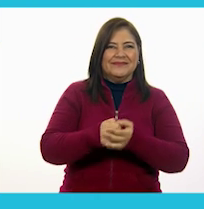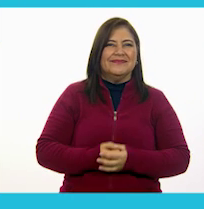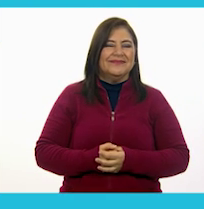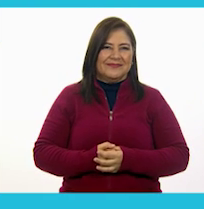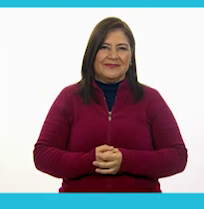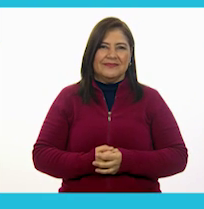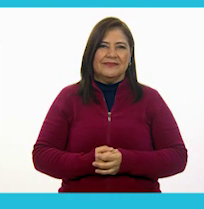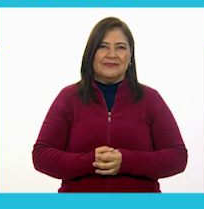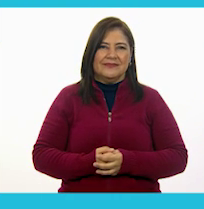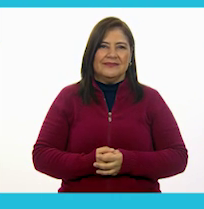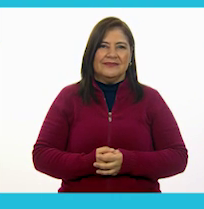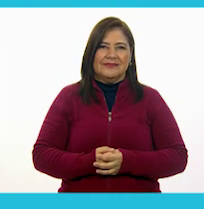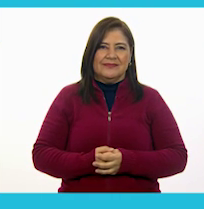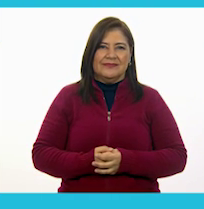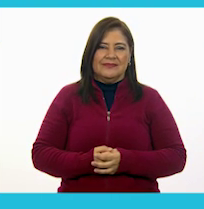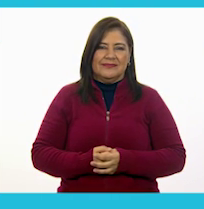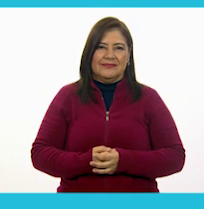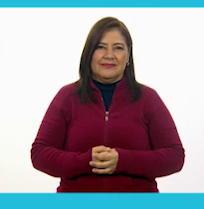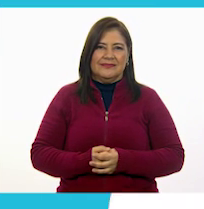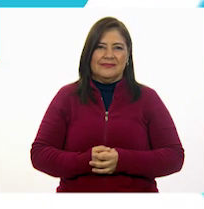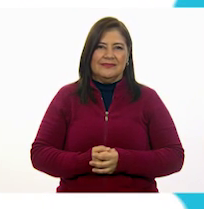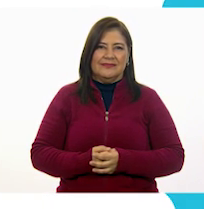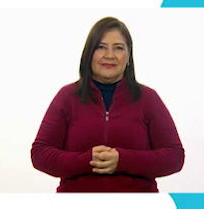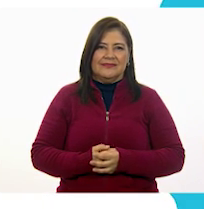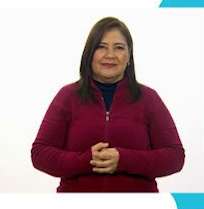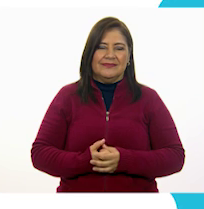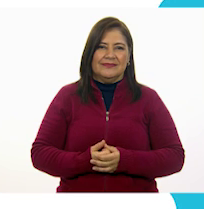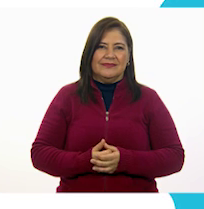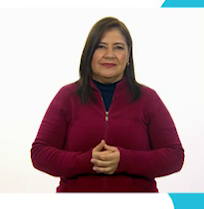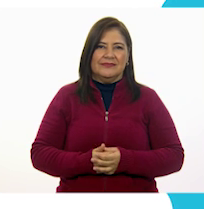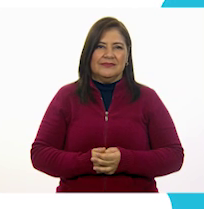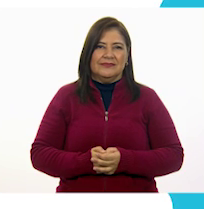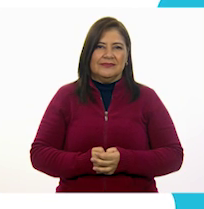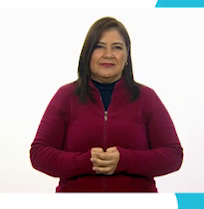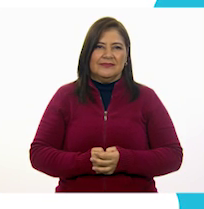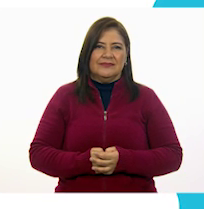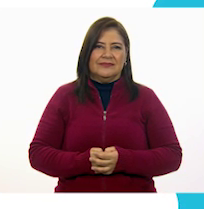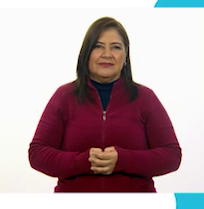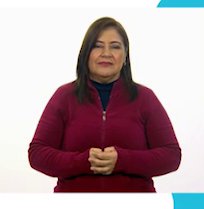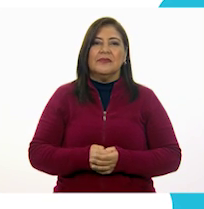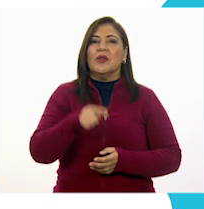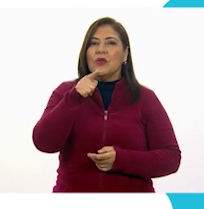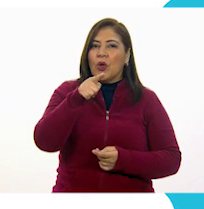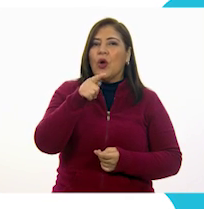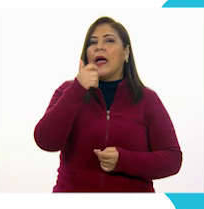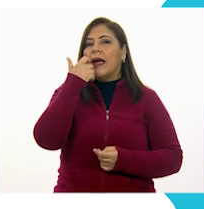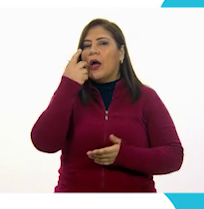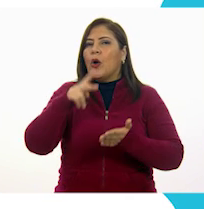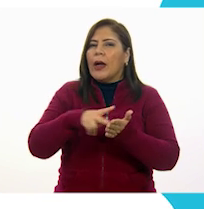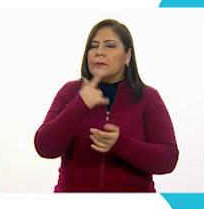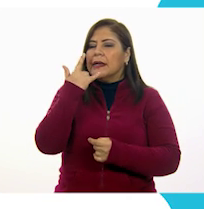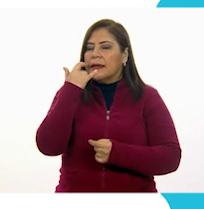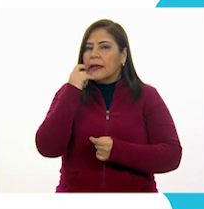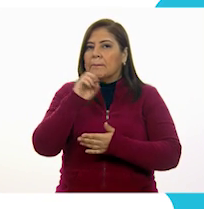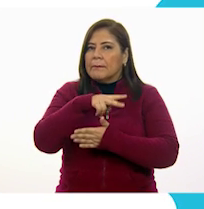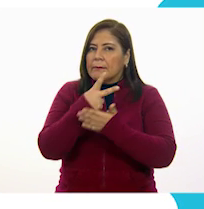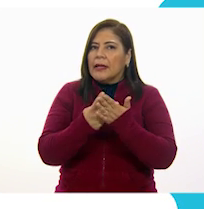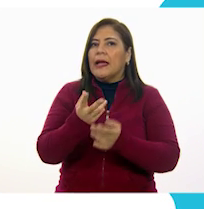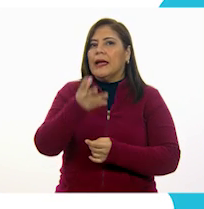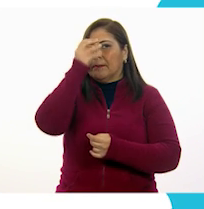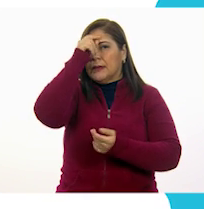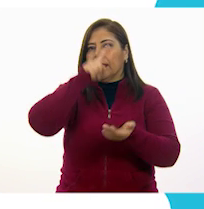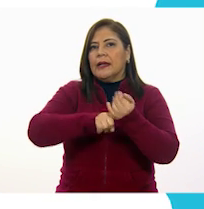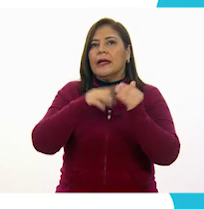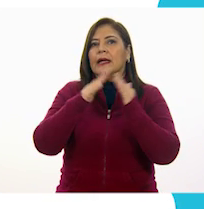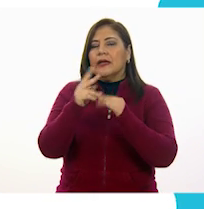conaliteg.cep.gov.mx. Si quieres volver a ver los programas de